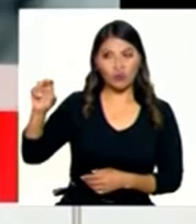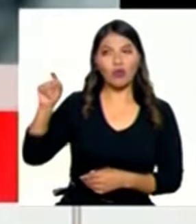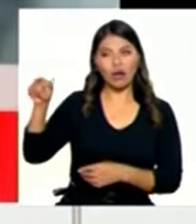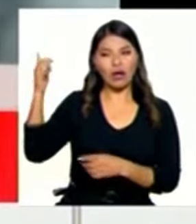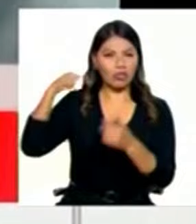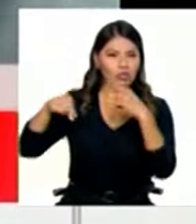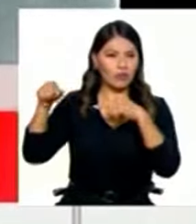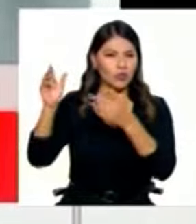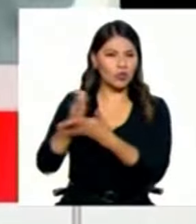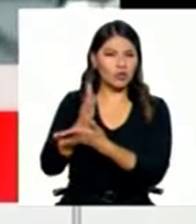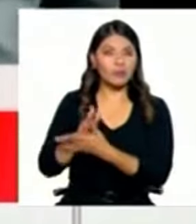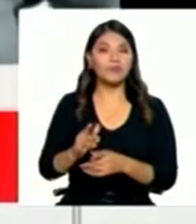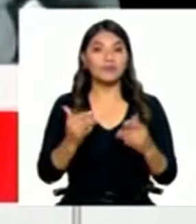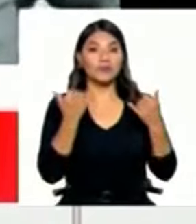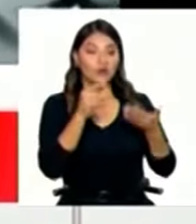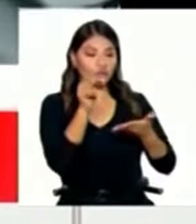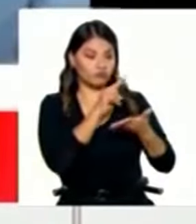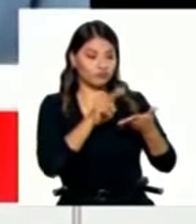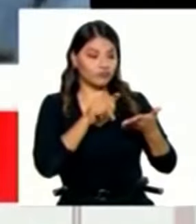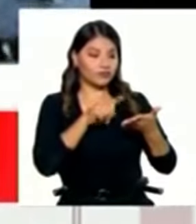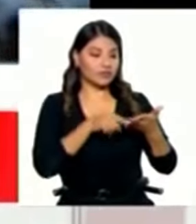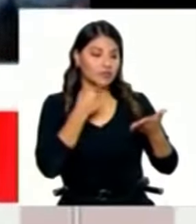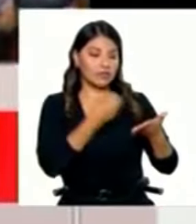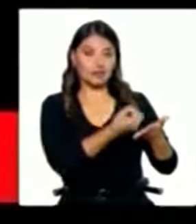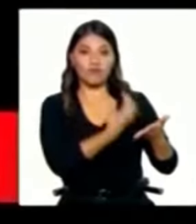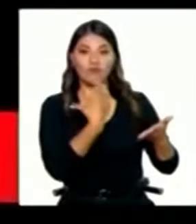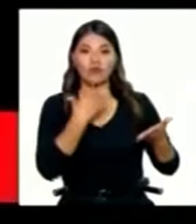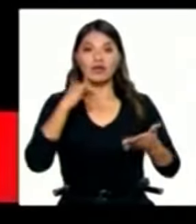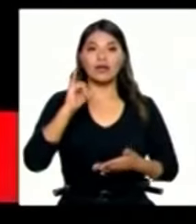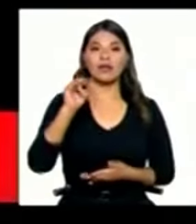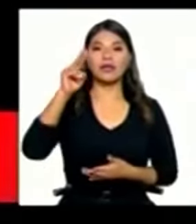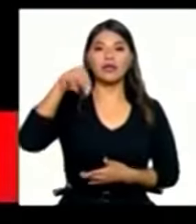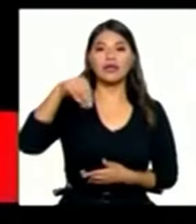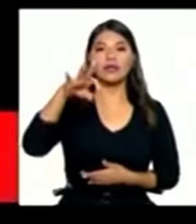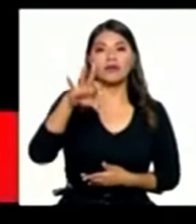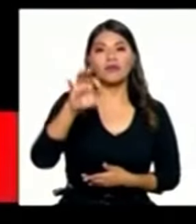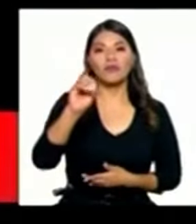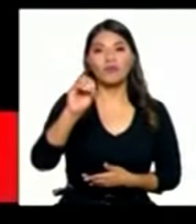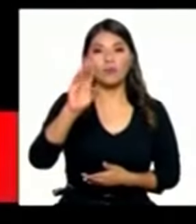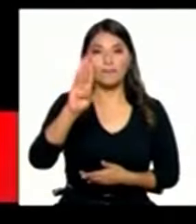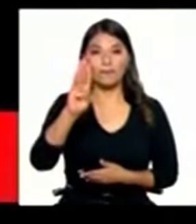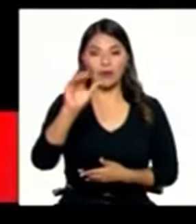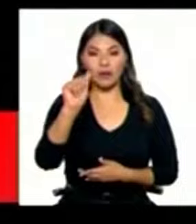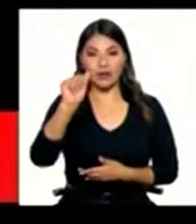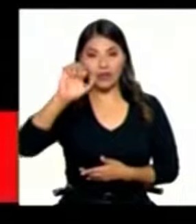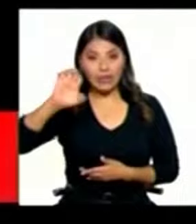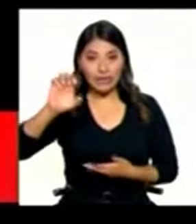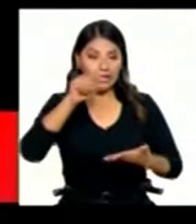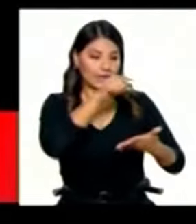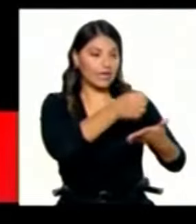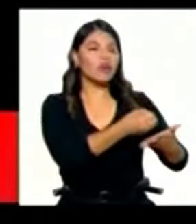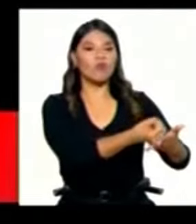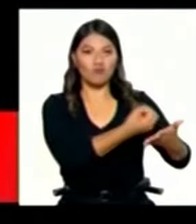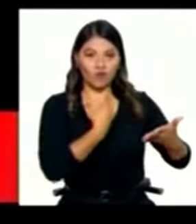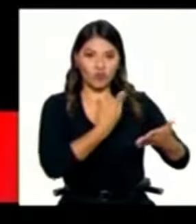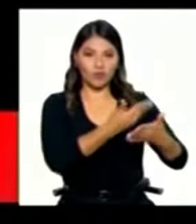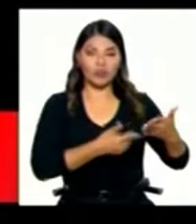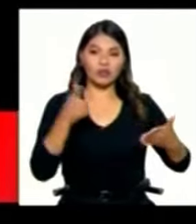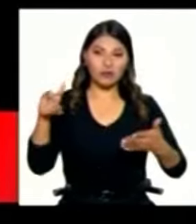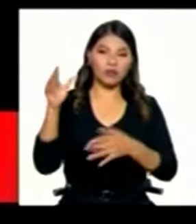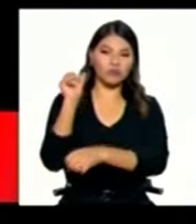que circula a través de Infobae, que dice a través cuando fue detenido este señor